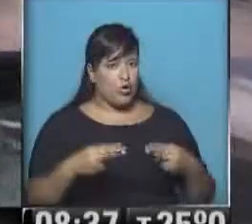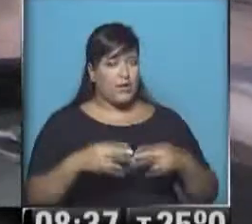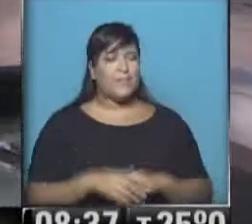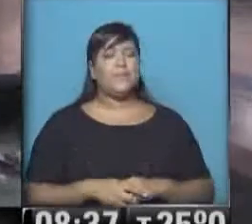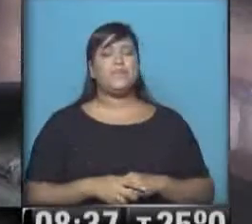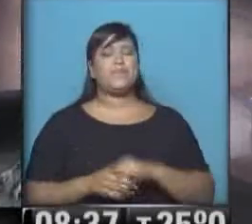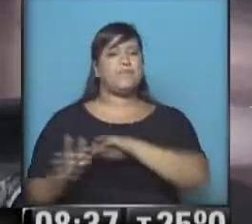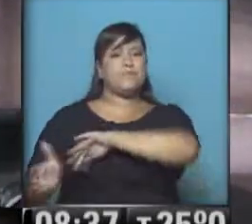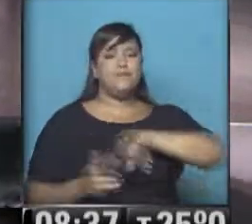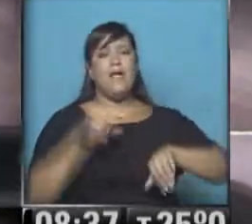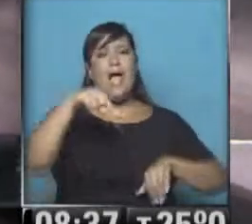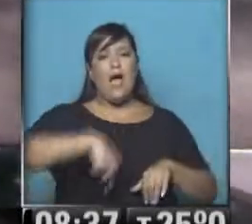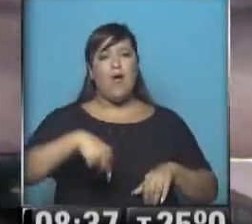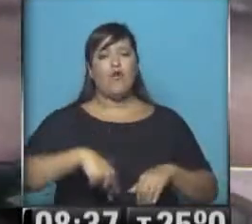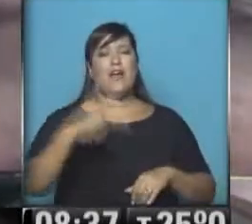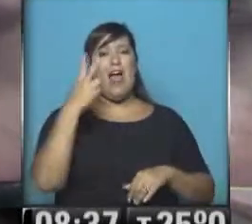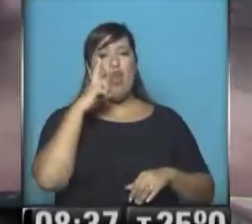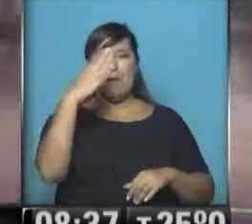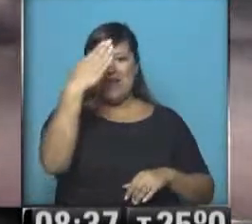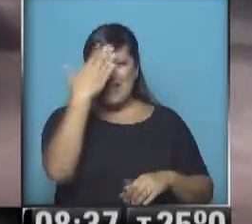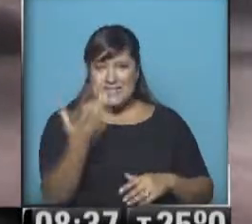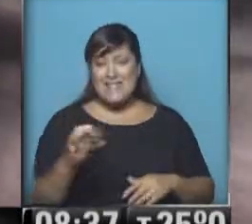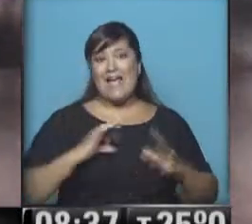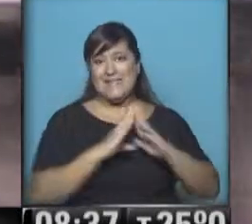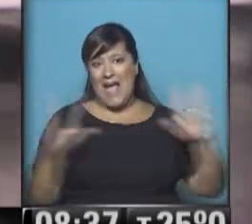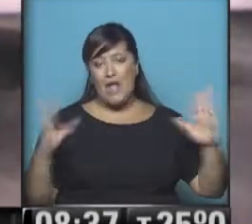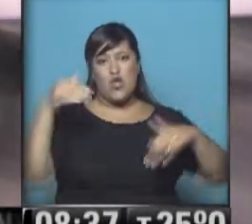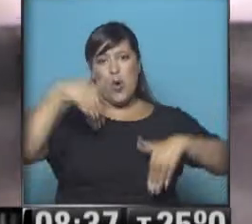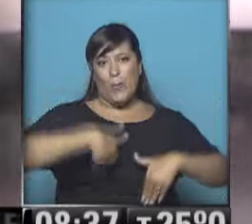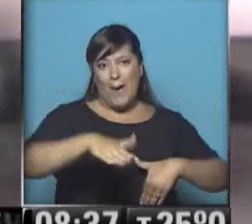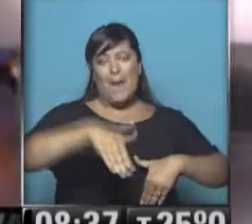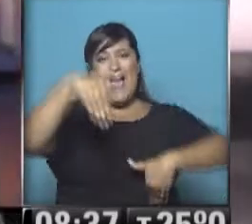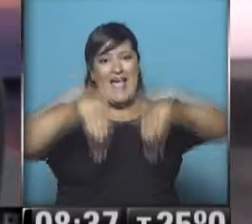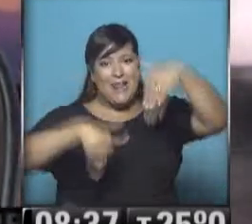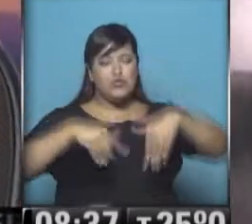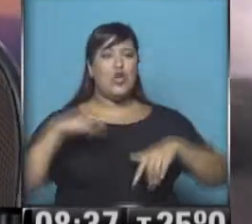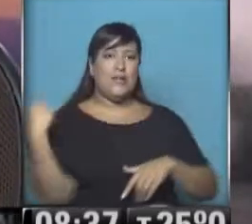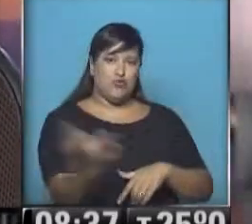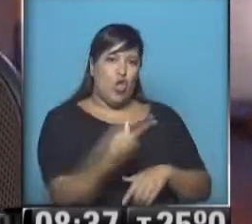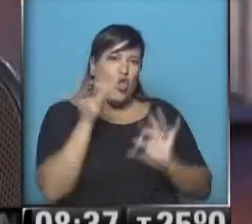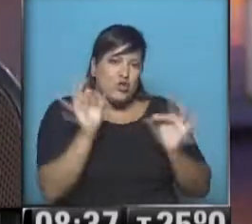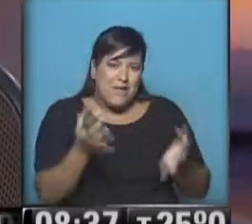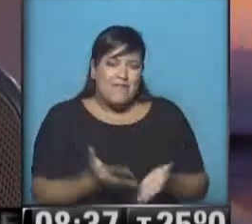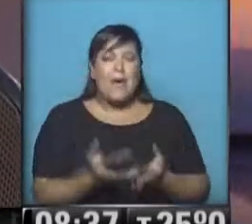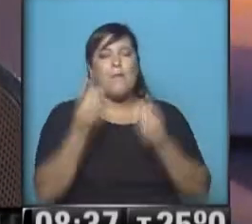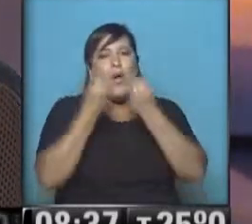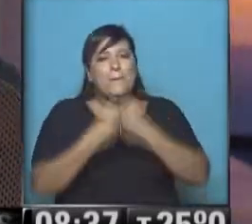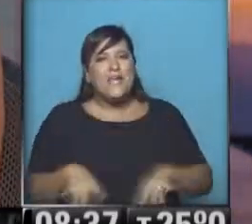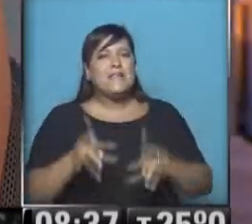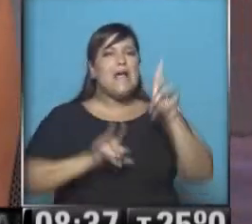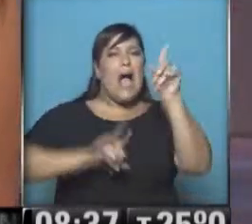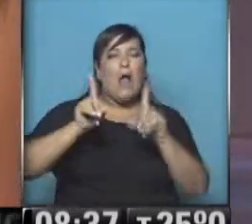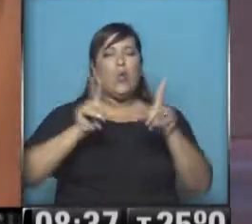y ahora estamos en 2015 año electoral y como era de preverse ya comenzaron algunas